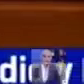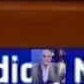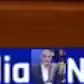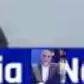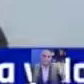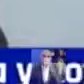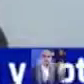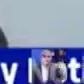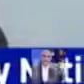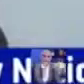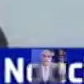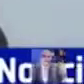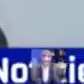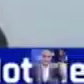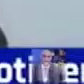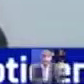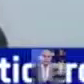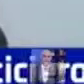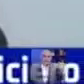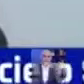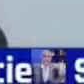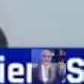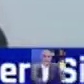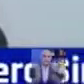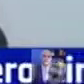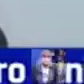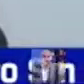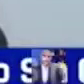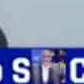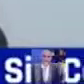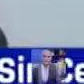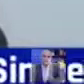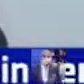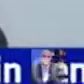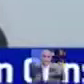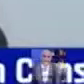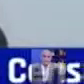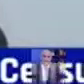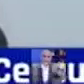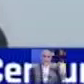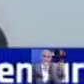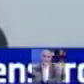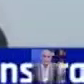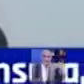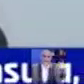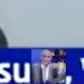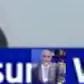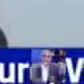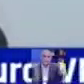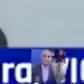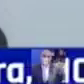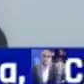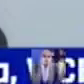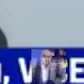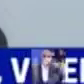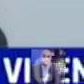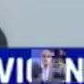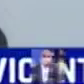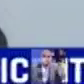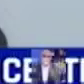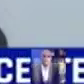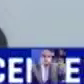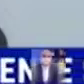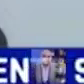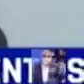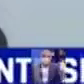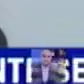estratega de toda la operación, el jefe de bots que trató de impedir que el presidente López Obrador llegara a